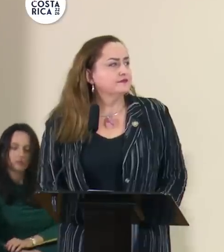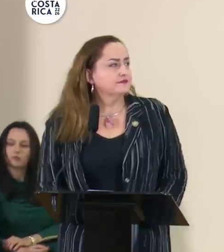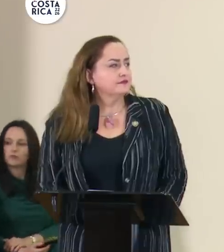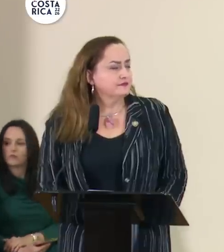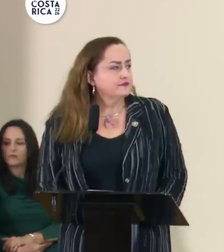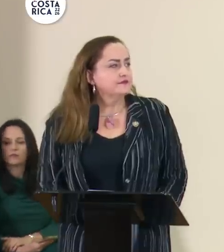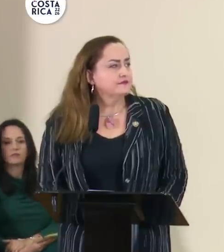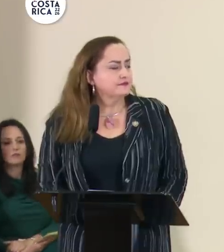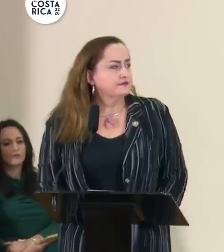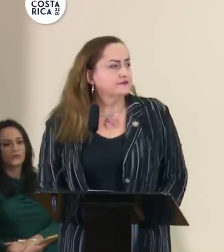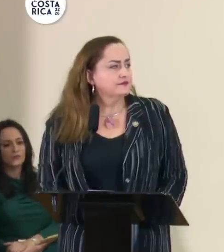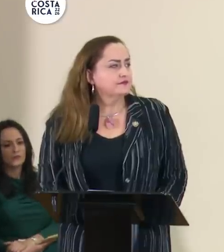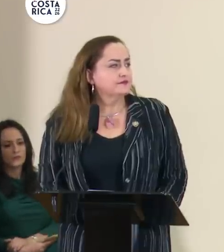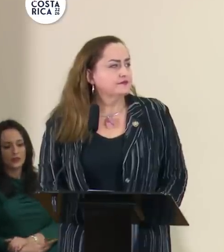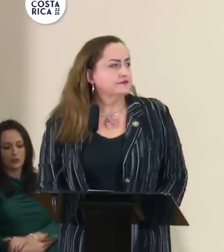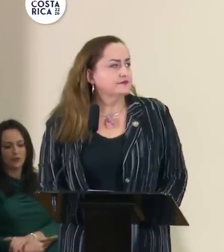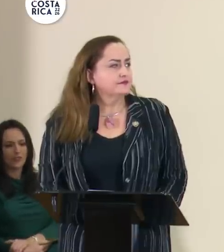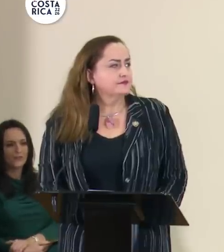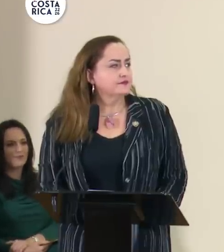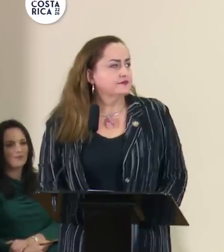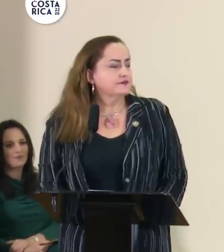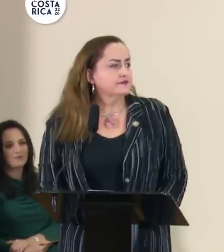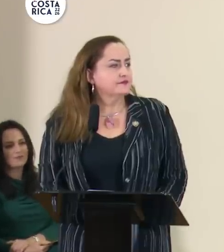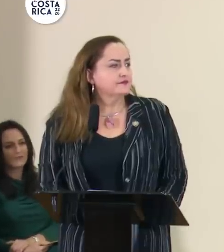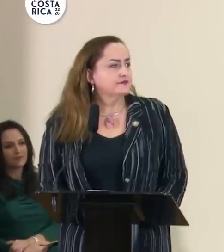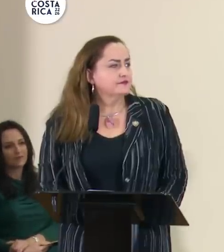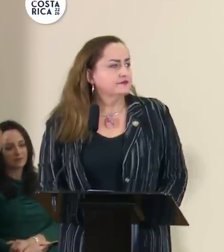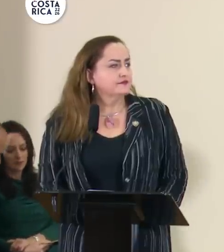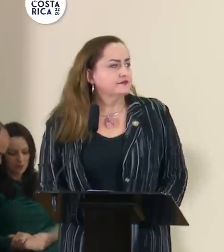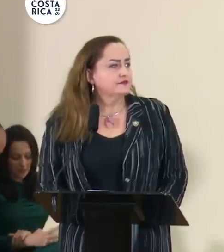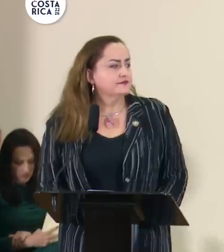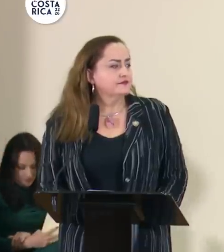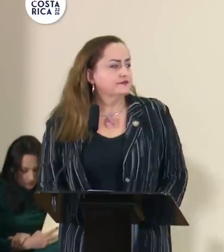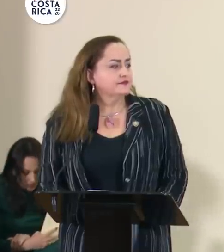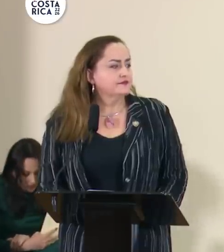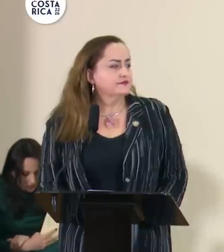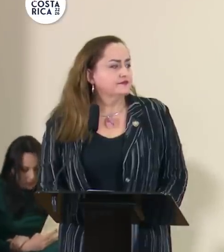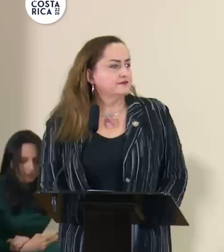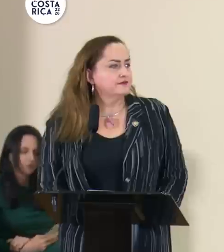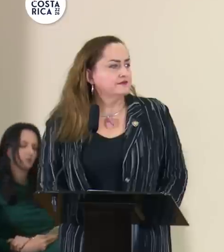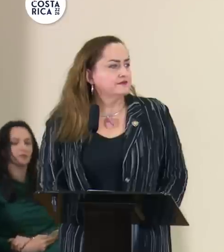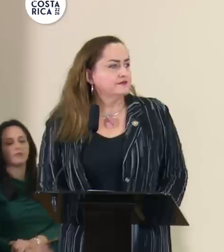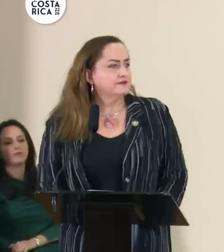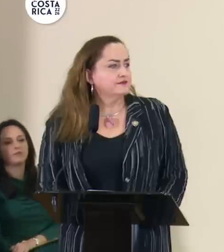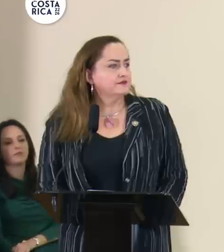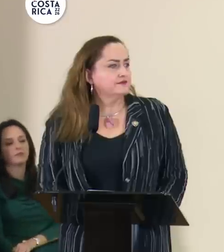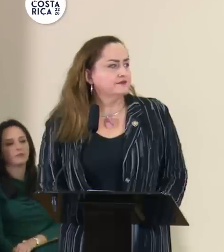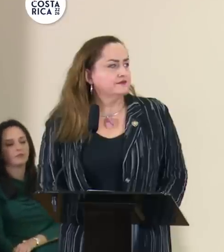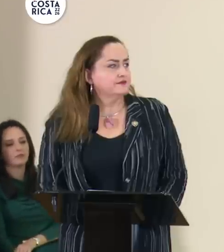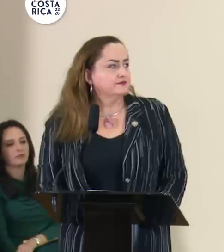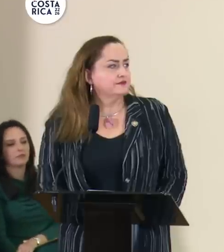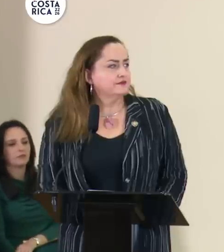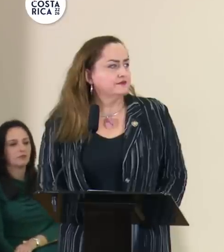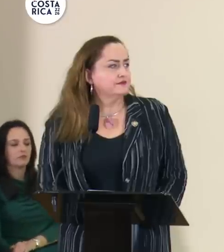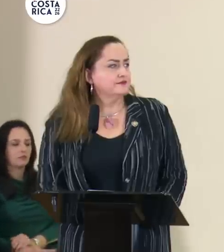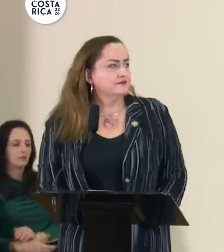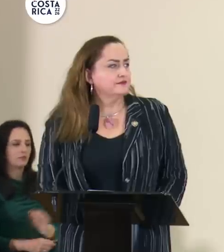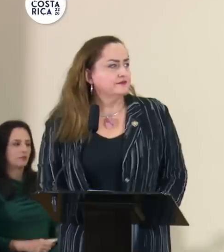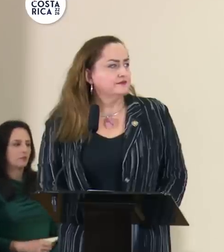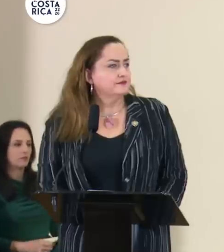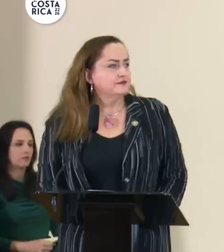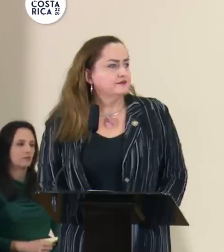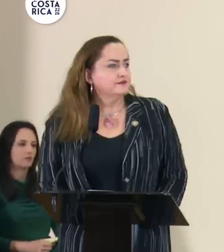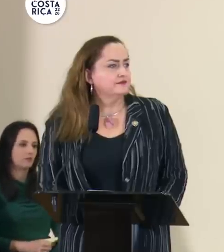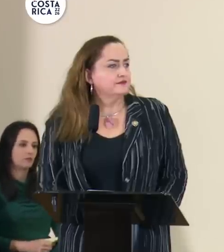temas puramente humanitarios, también vamos a evitar que cometan crímenes y que utilicen a niños y